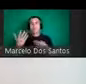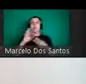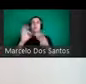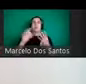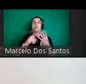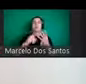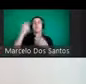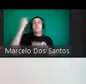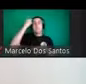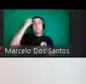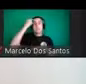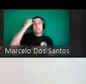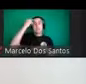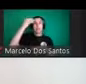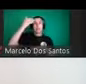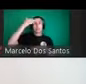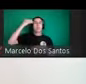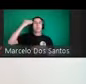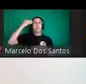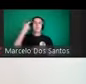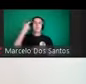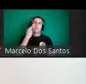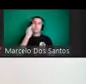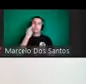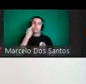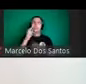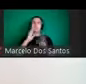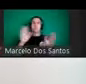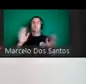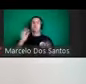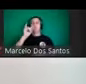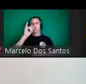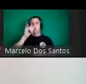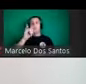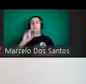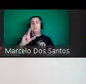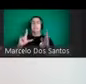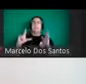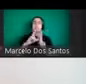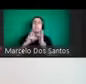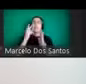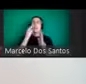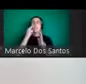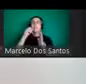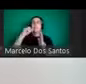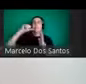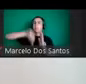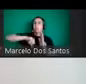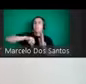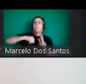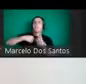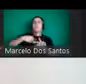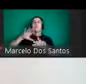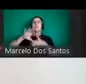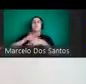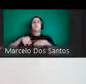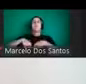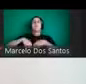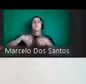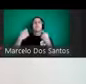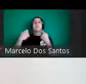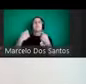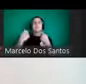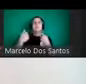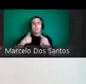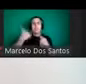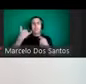Esas son las limitaciones que están en la persona, ¿verdad? Pero también mencionaba, hay una compañera o compañero, la palabra